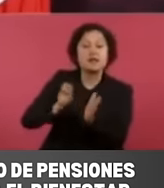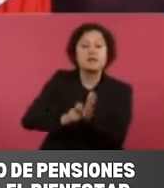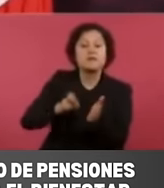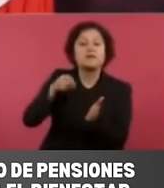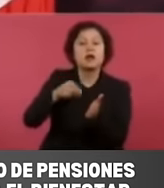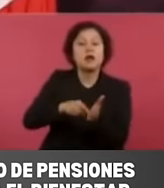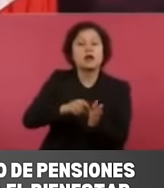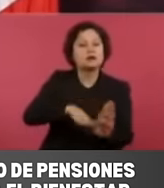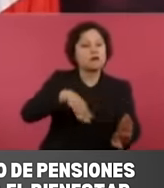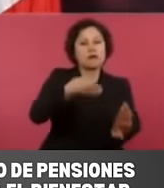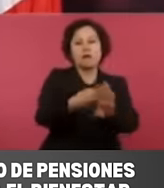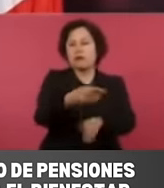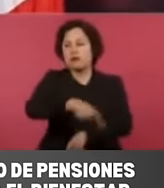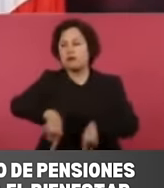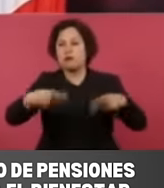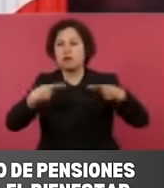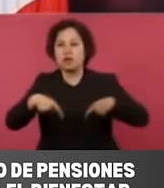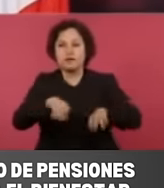situación